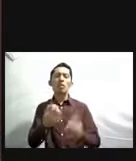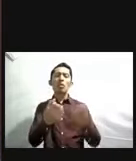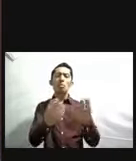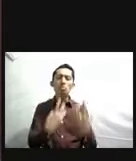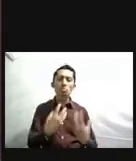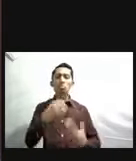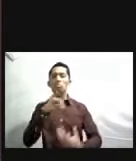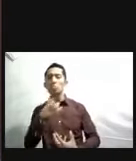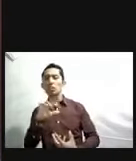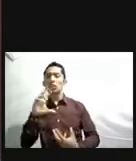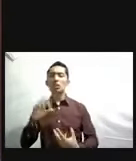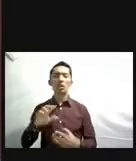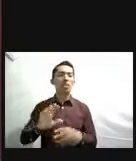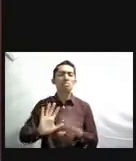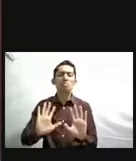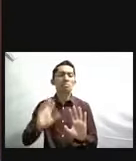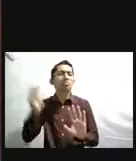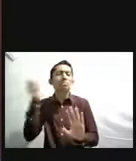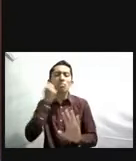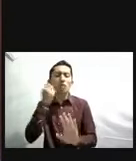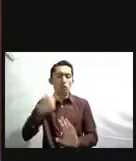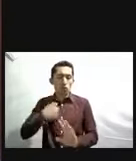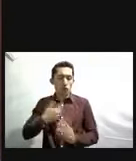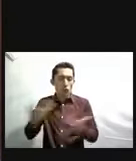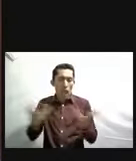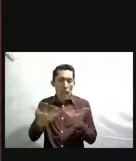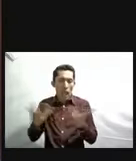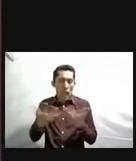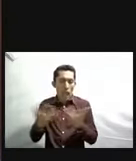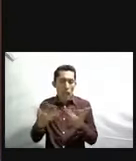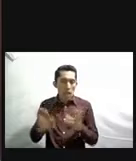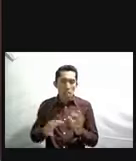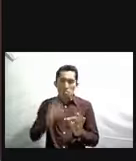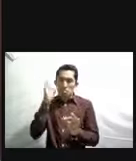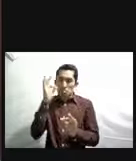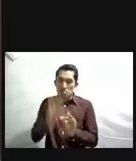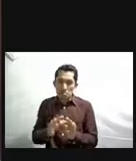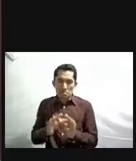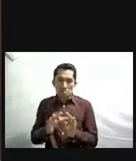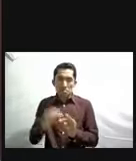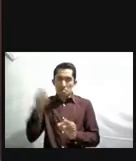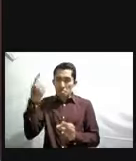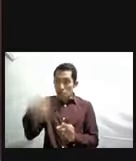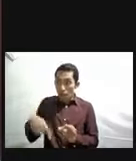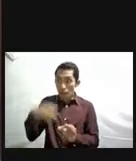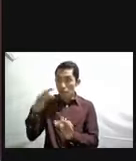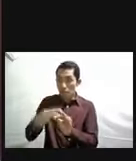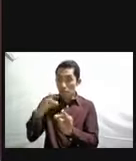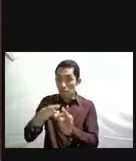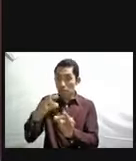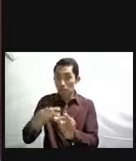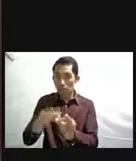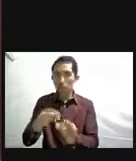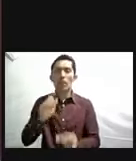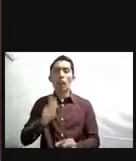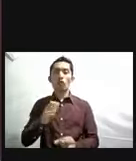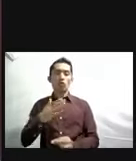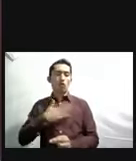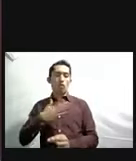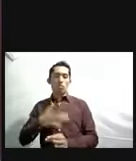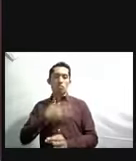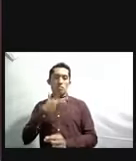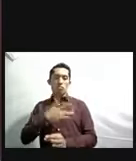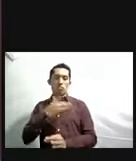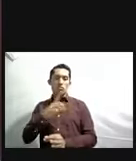quiere decir? Que yo estoy cumpliendo y estoy haciendo lo que hago por convicción apegada a